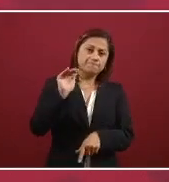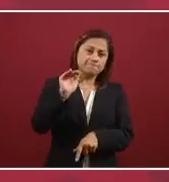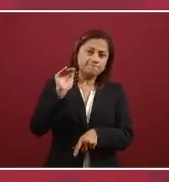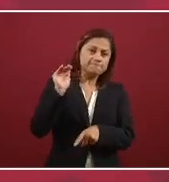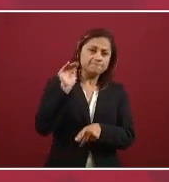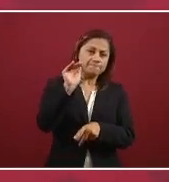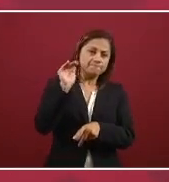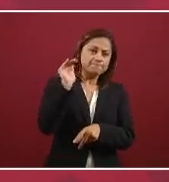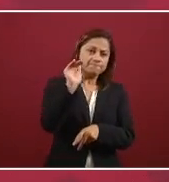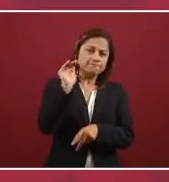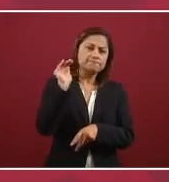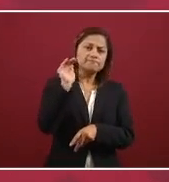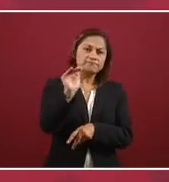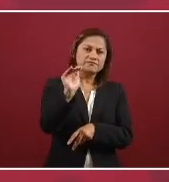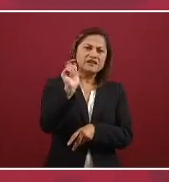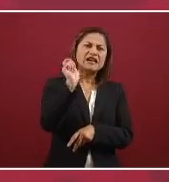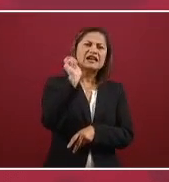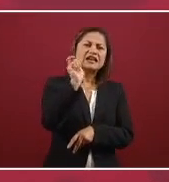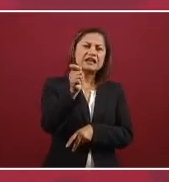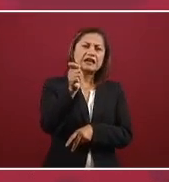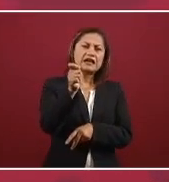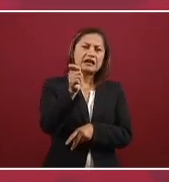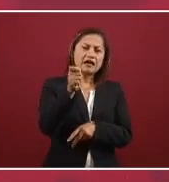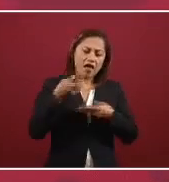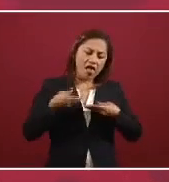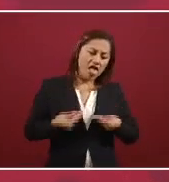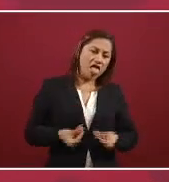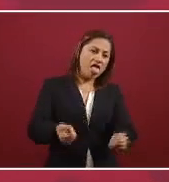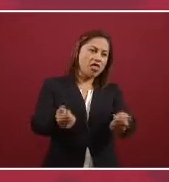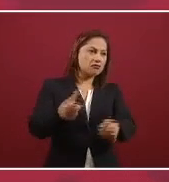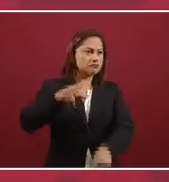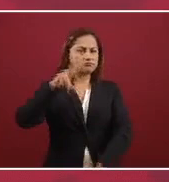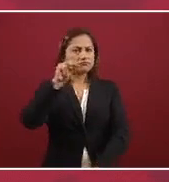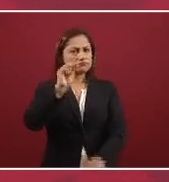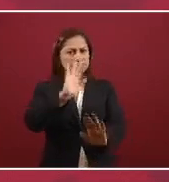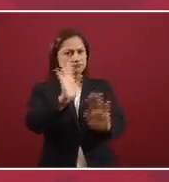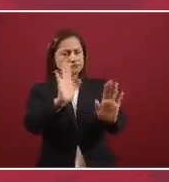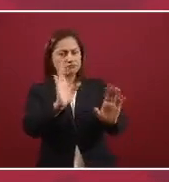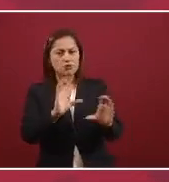haya austeridad, que no haya derroche.